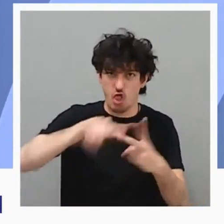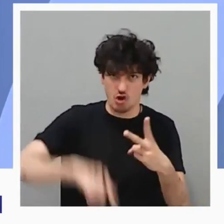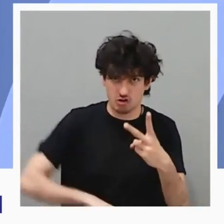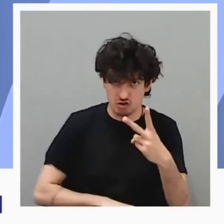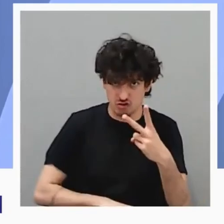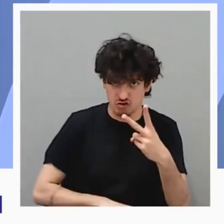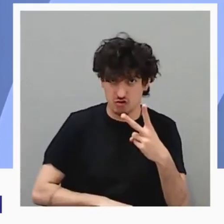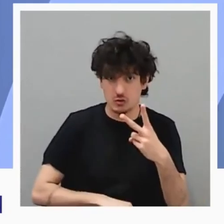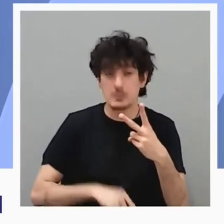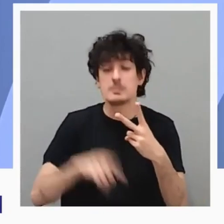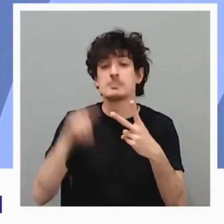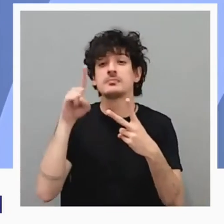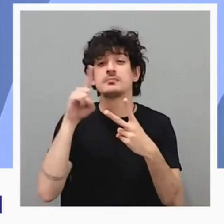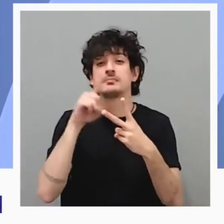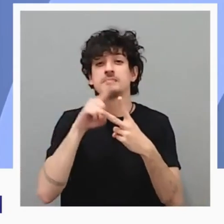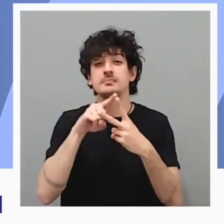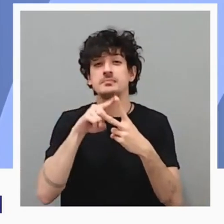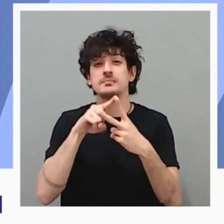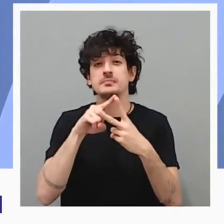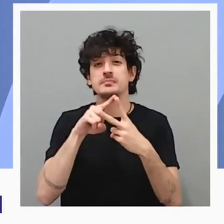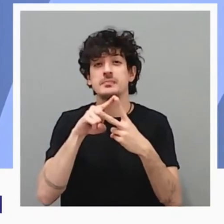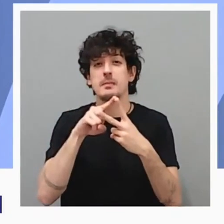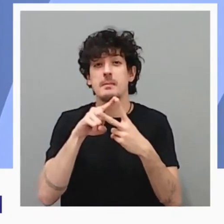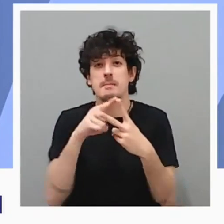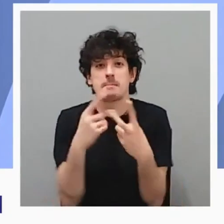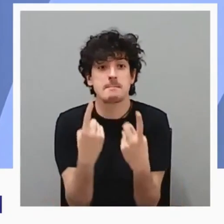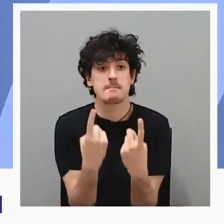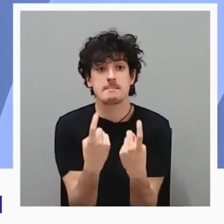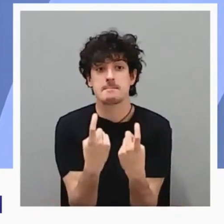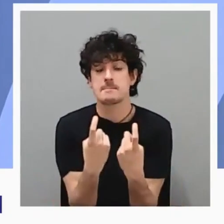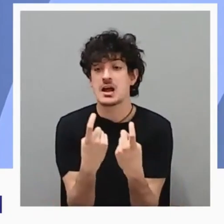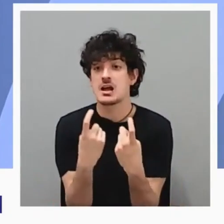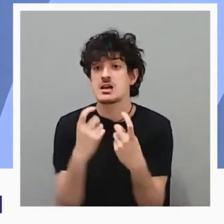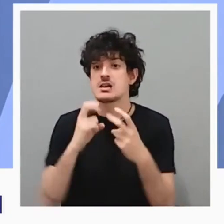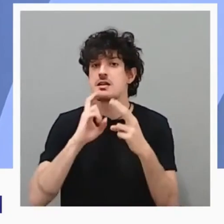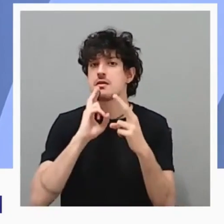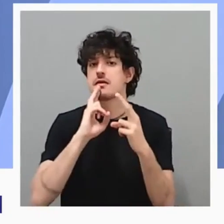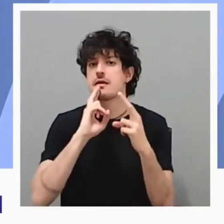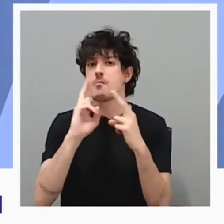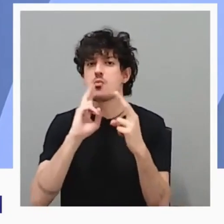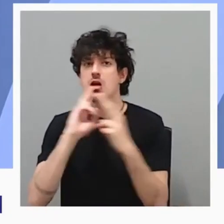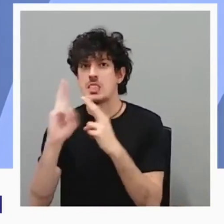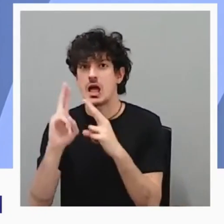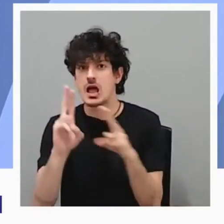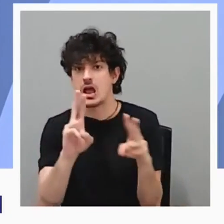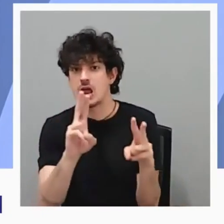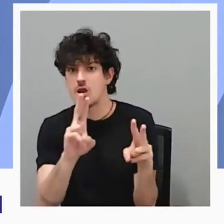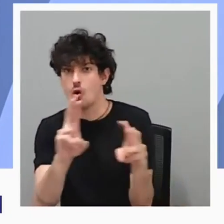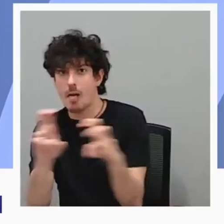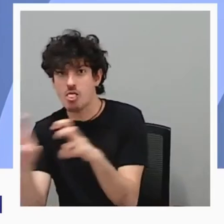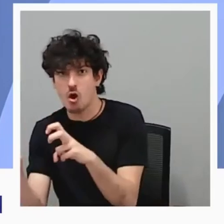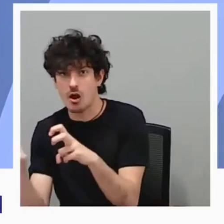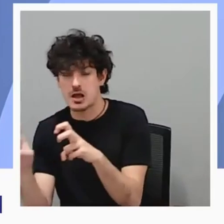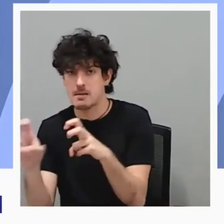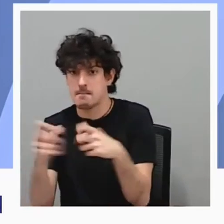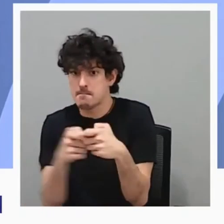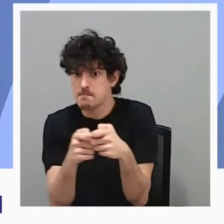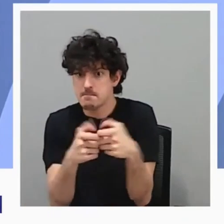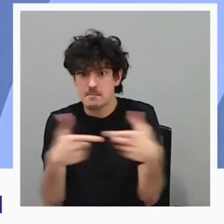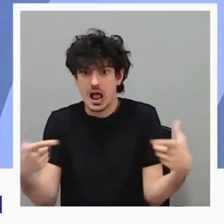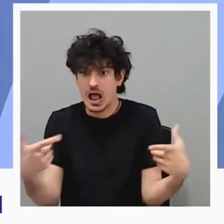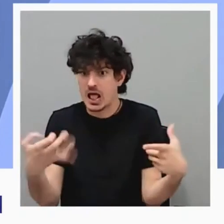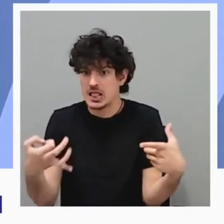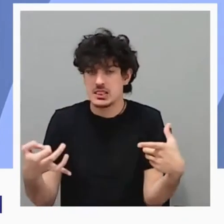ha acrecentado la necesidad de dar respuestas innovadoras, tanto a nivel individual como de innovación social.